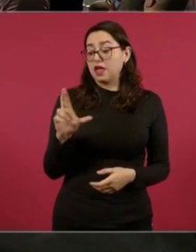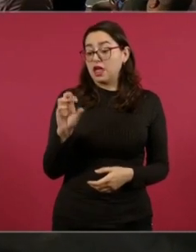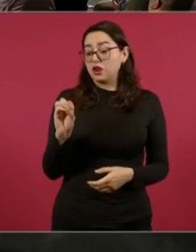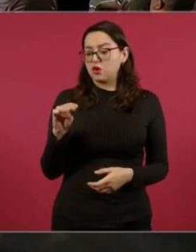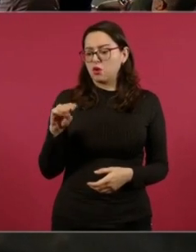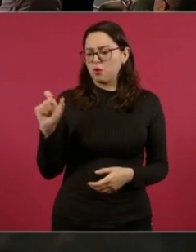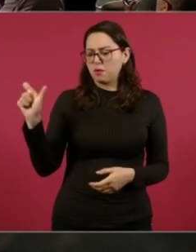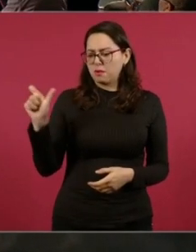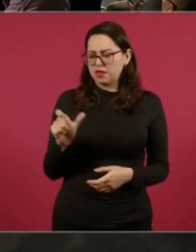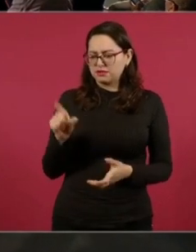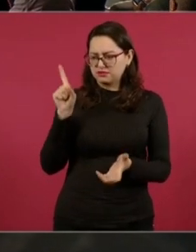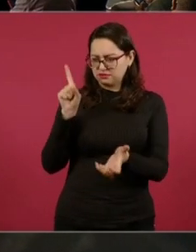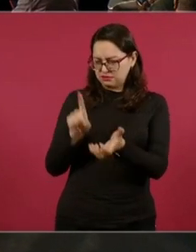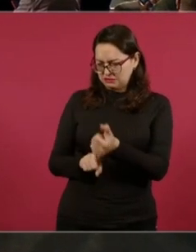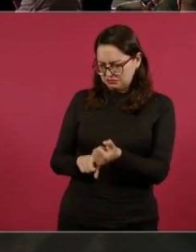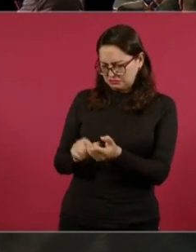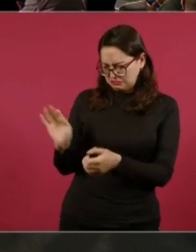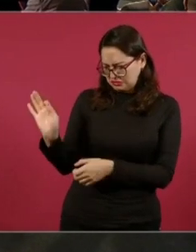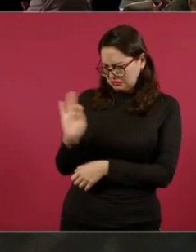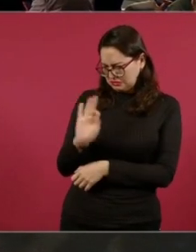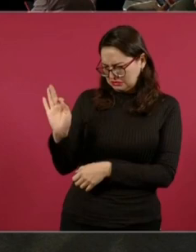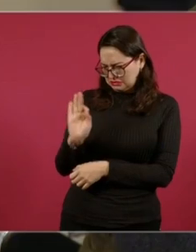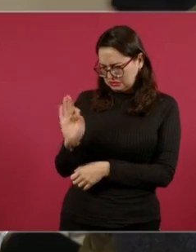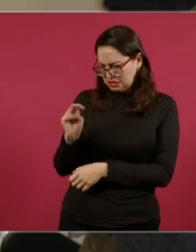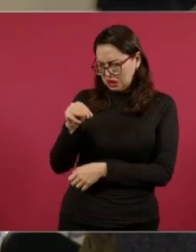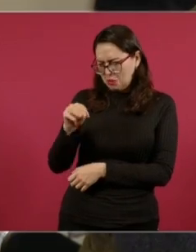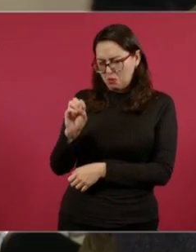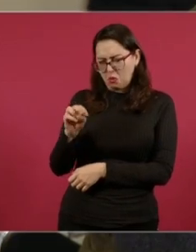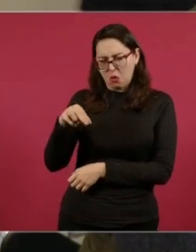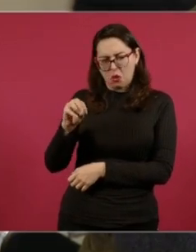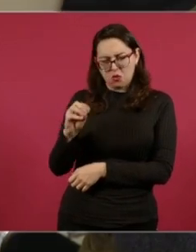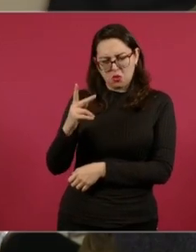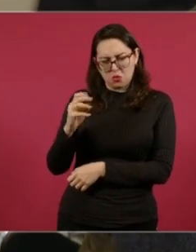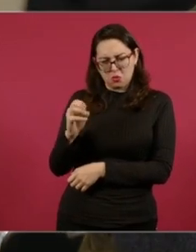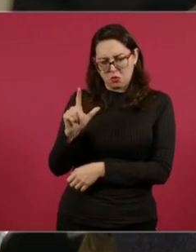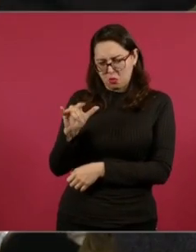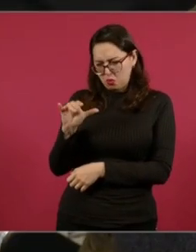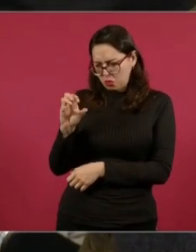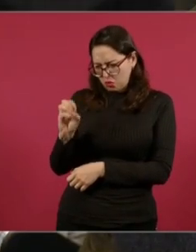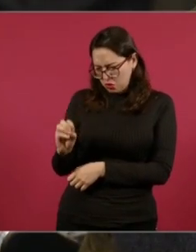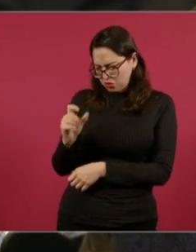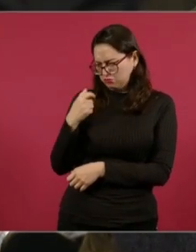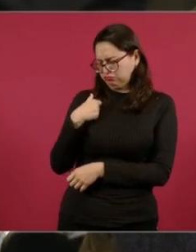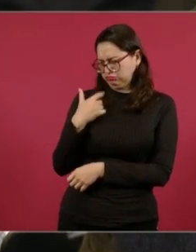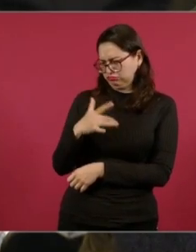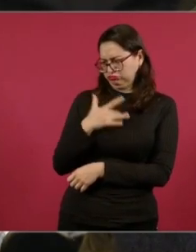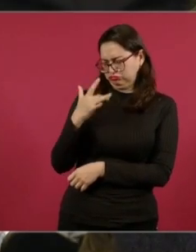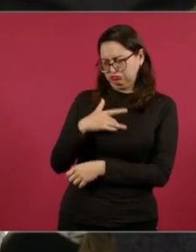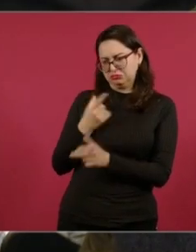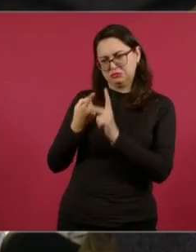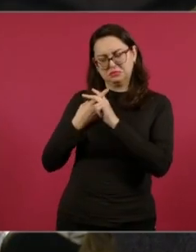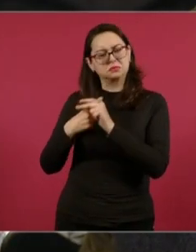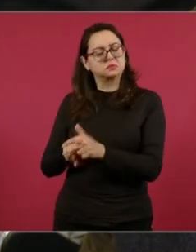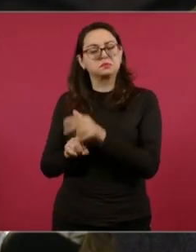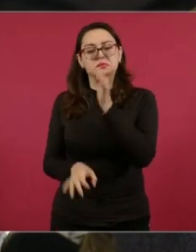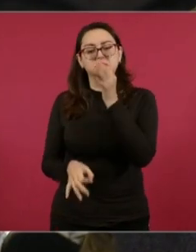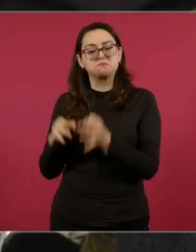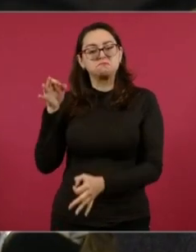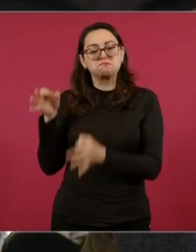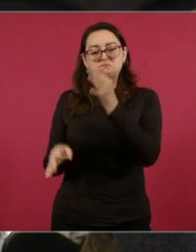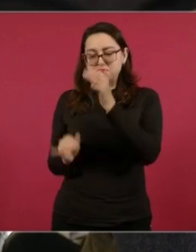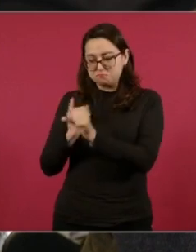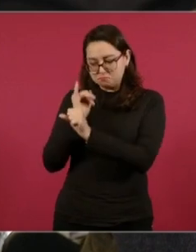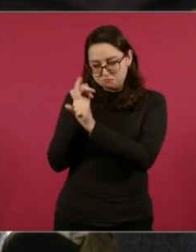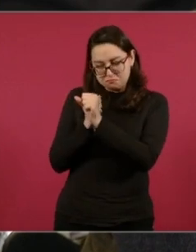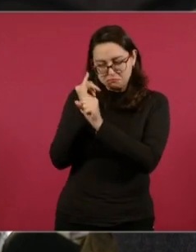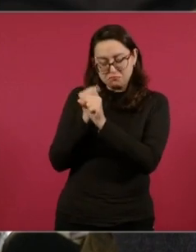su caso, determinar la probable existencia de barreras a la competencia en cuanto a los de carga. ¿Sabe usted algo sobre esta investigación